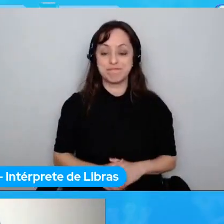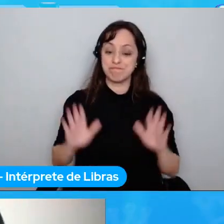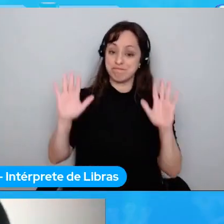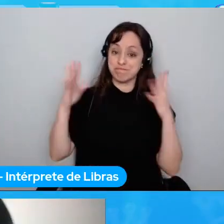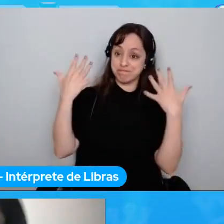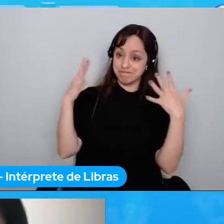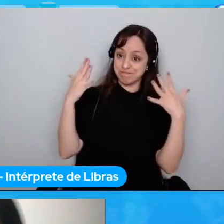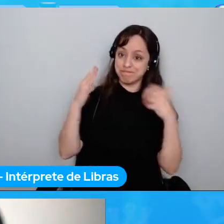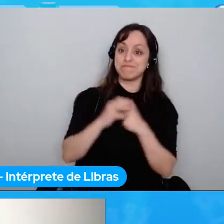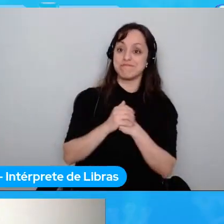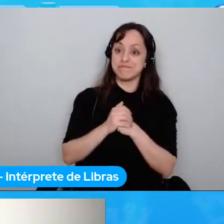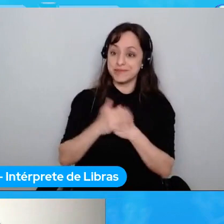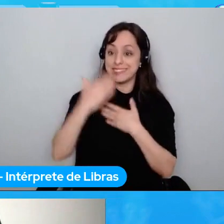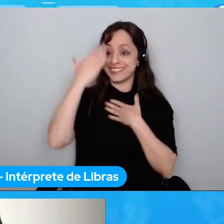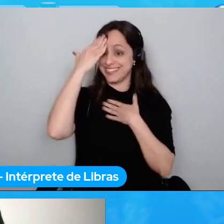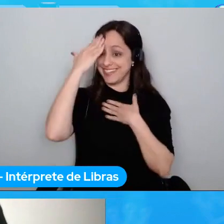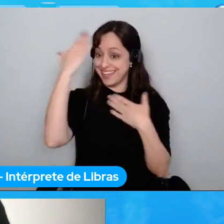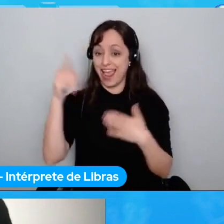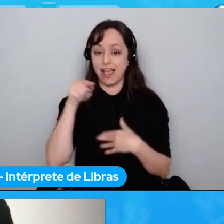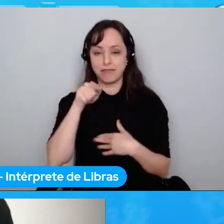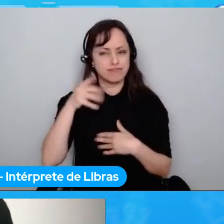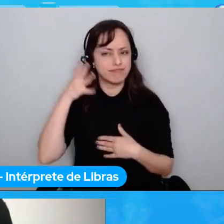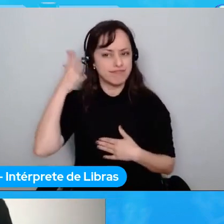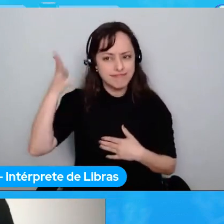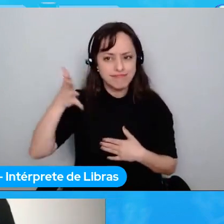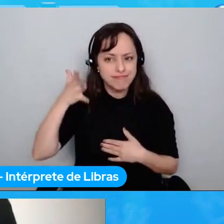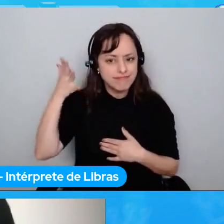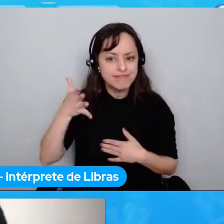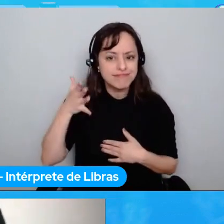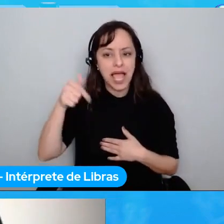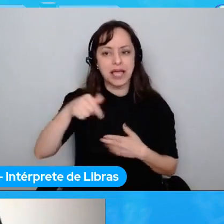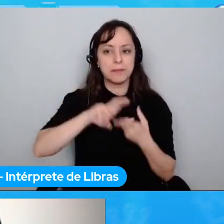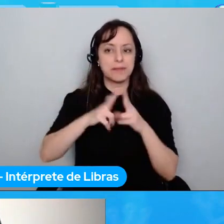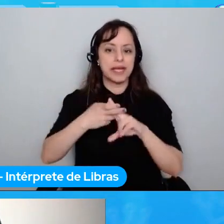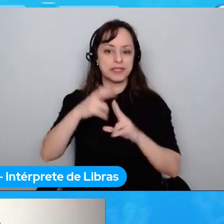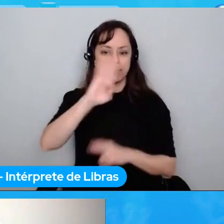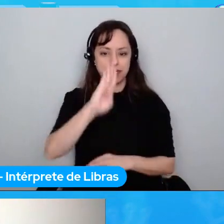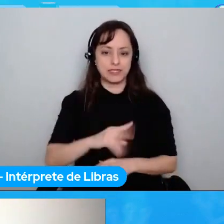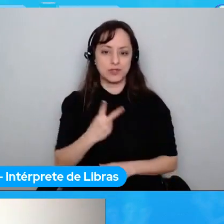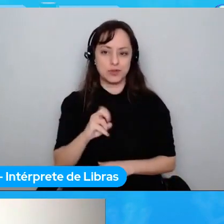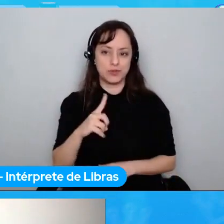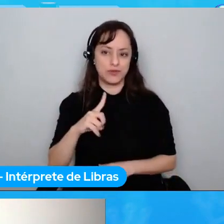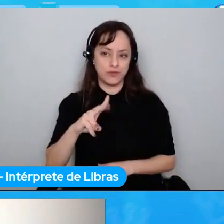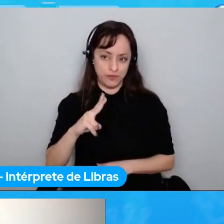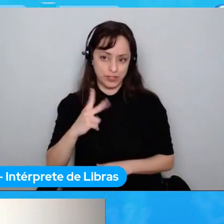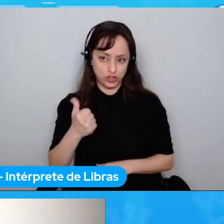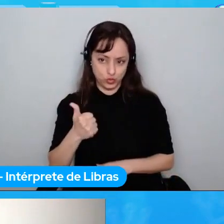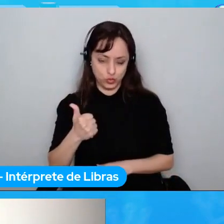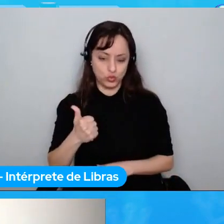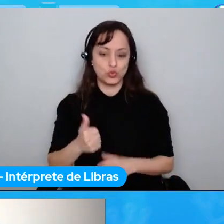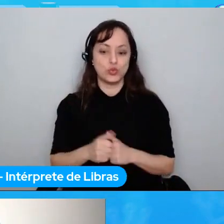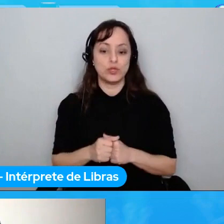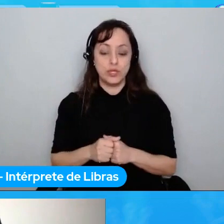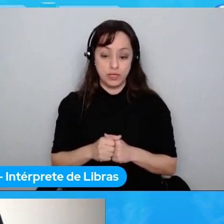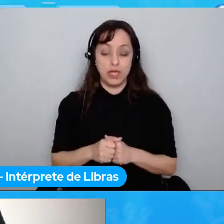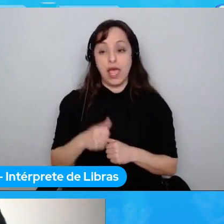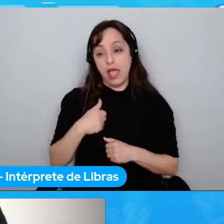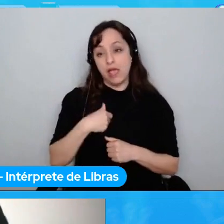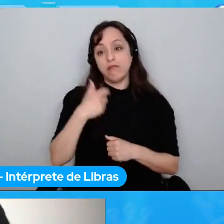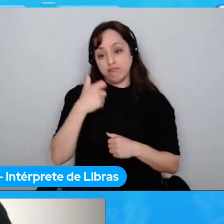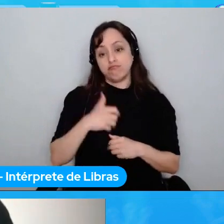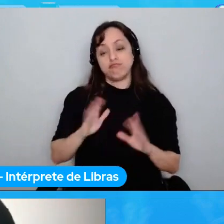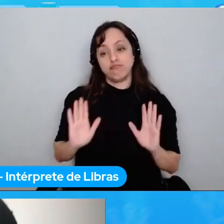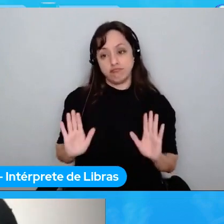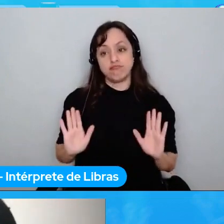Felicitaciones, Roberto, y muchísimas gracias por tu presentación aquí en Python Brasil 2021. Pero personalmente es